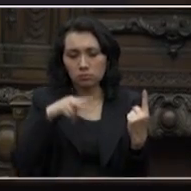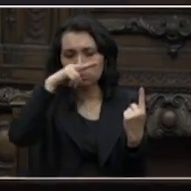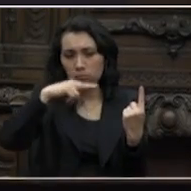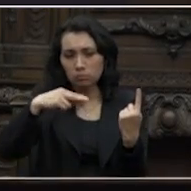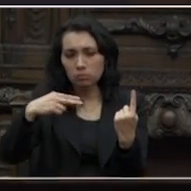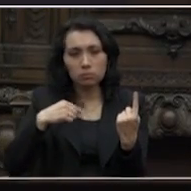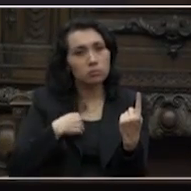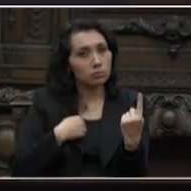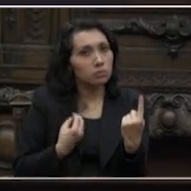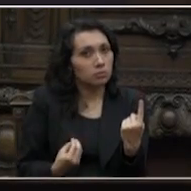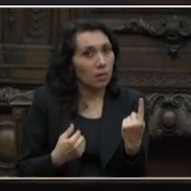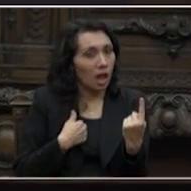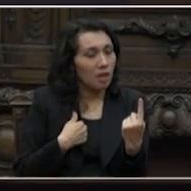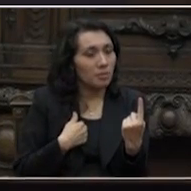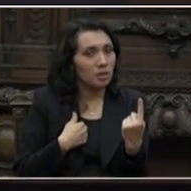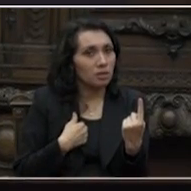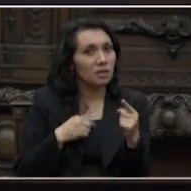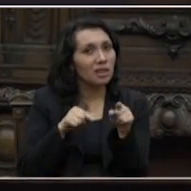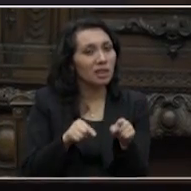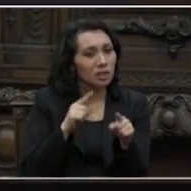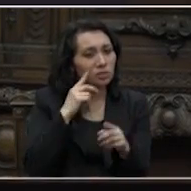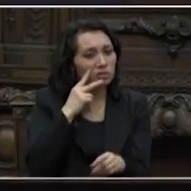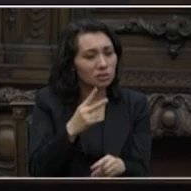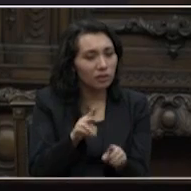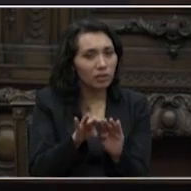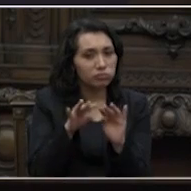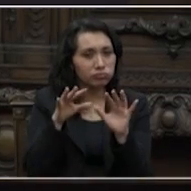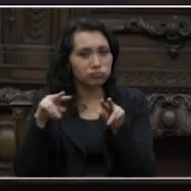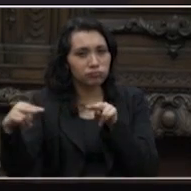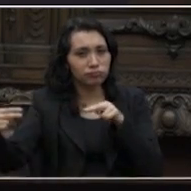mí por eso es que tiene una dimensión